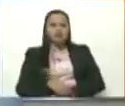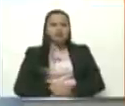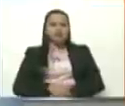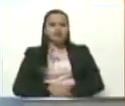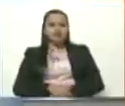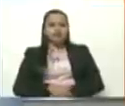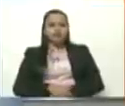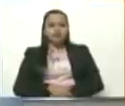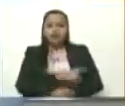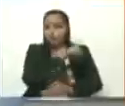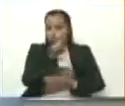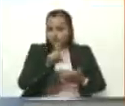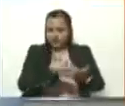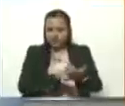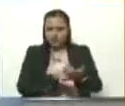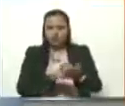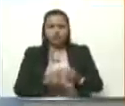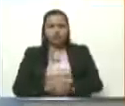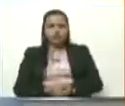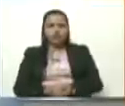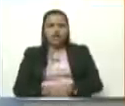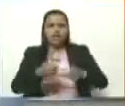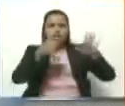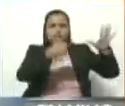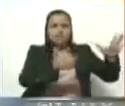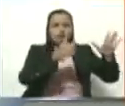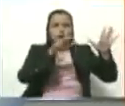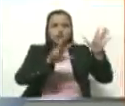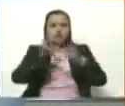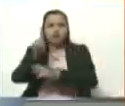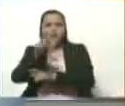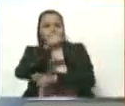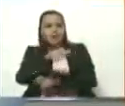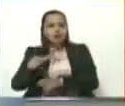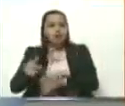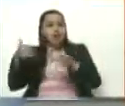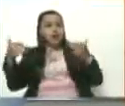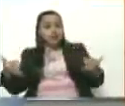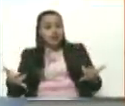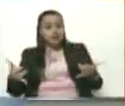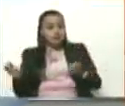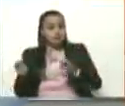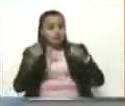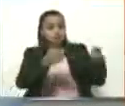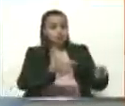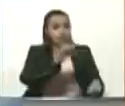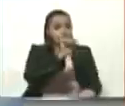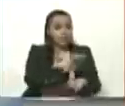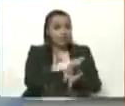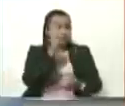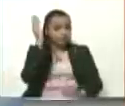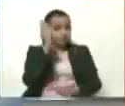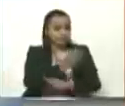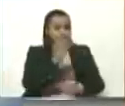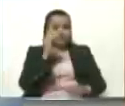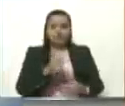en este caso 681 personas individualizadas como tal condenadas